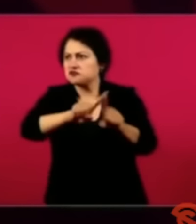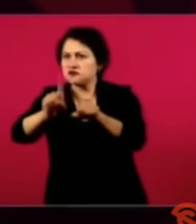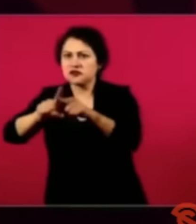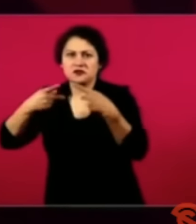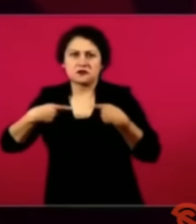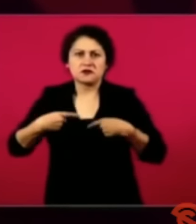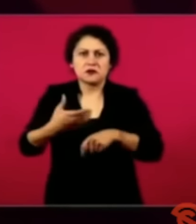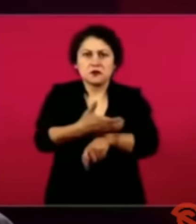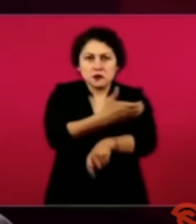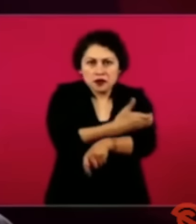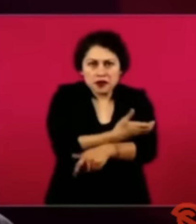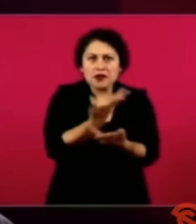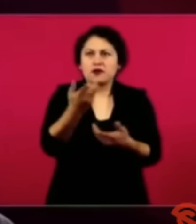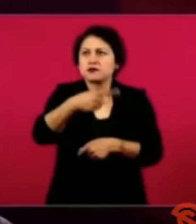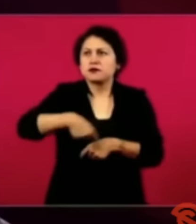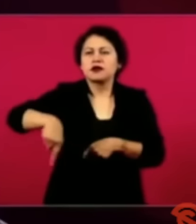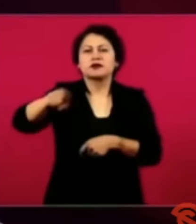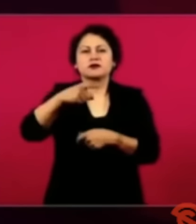que